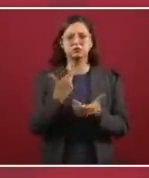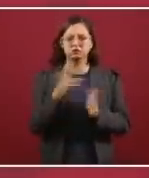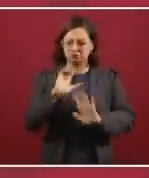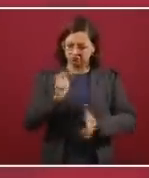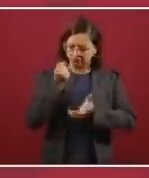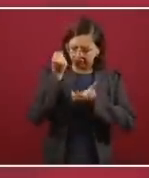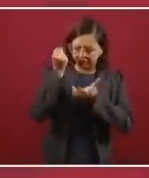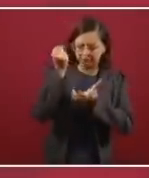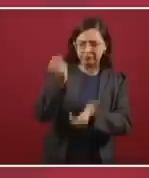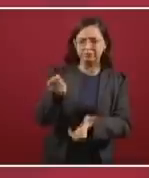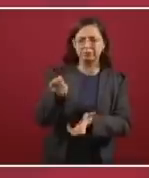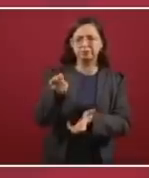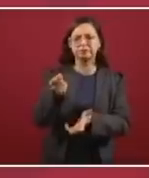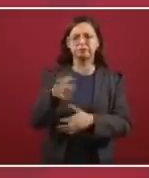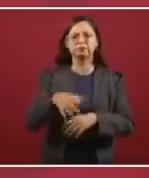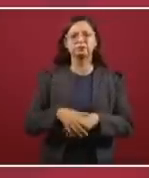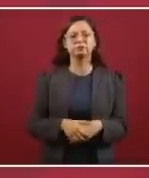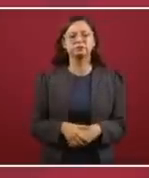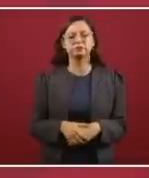recursos.